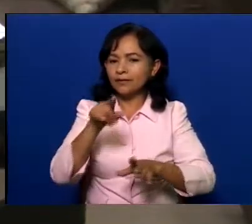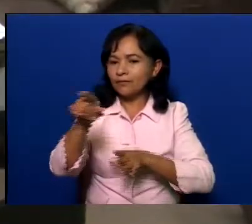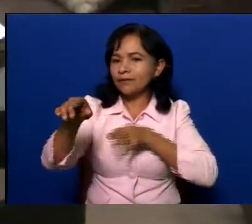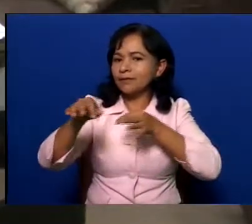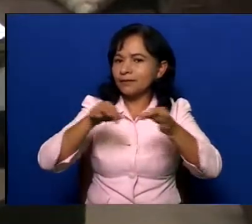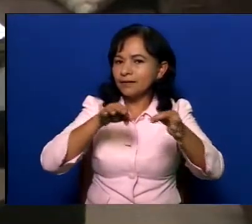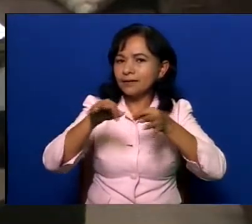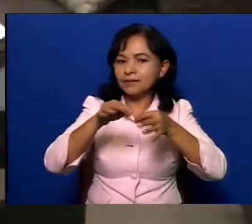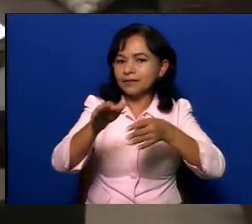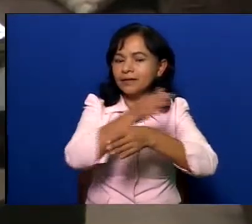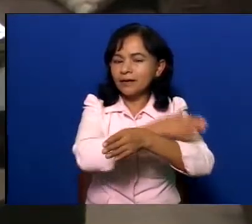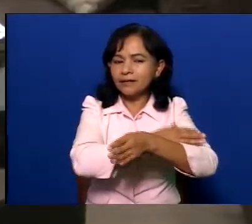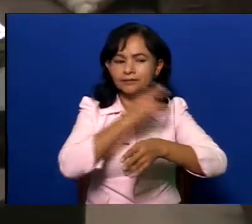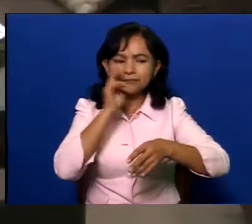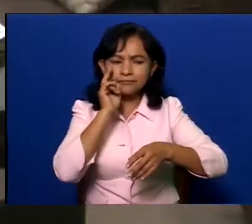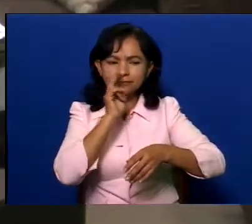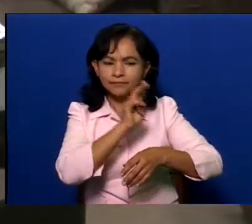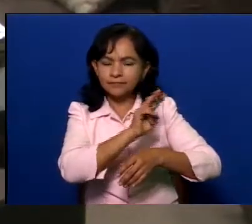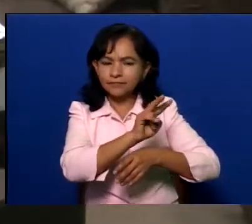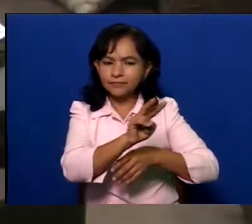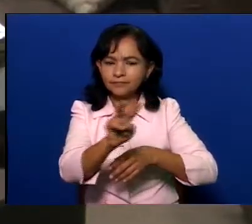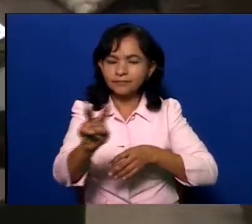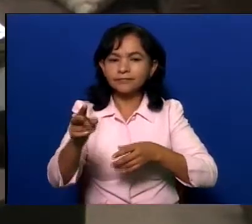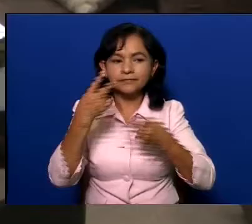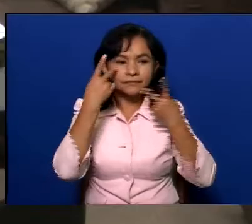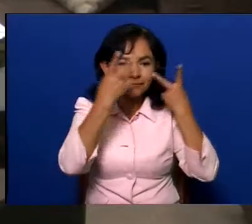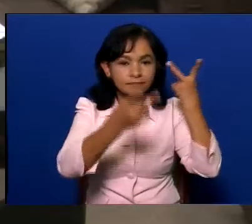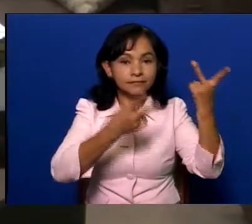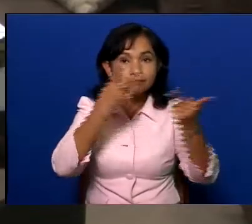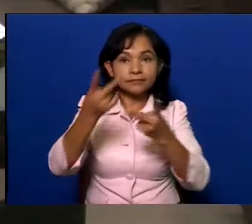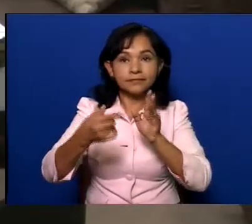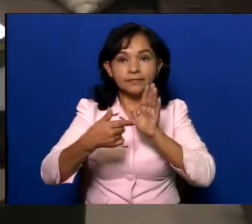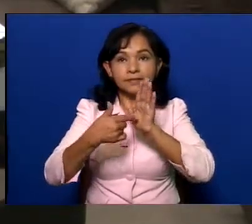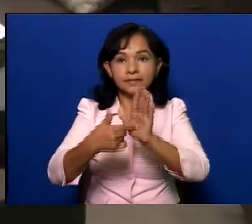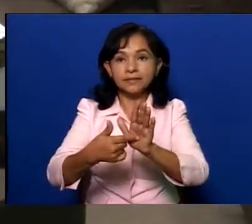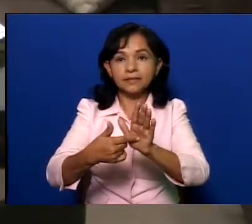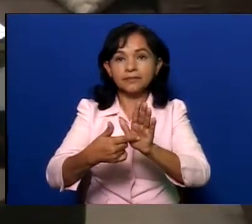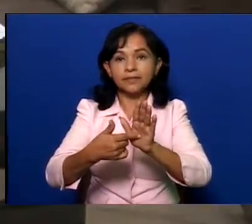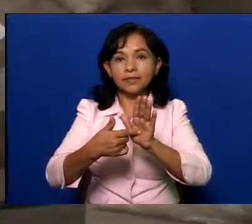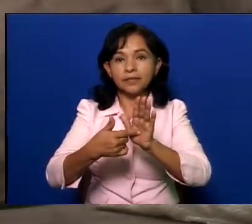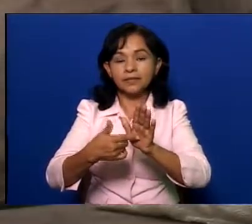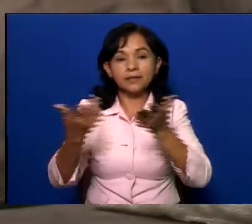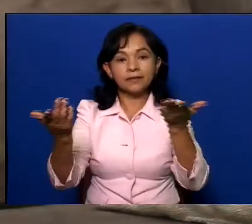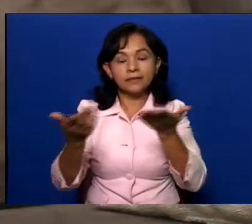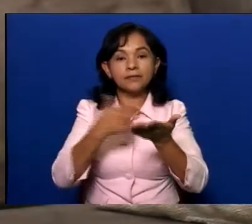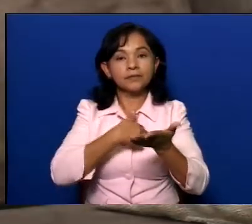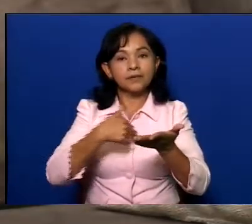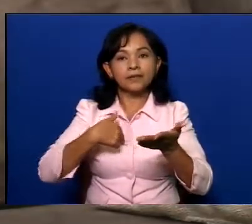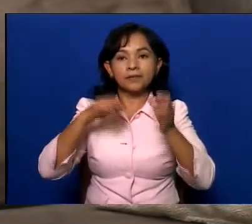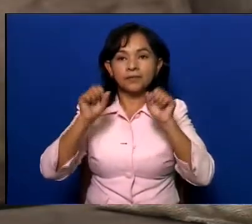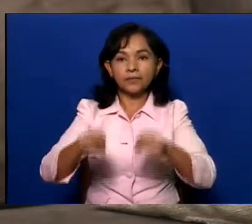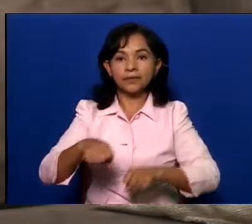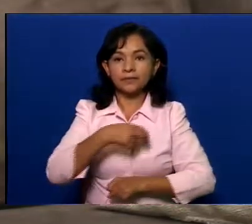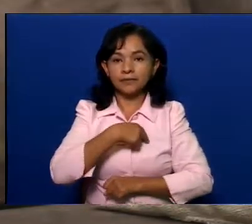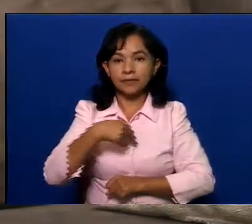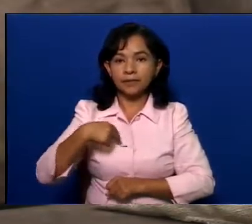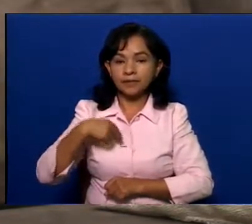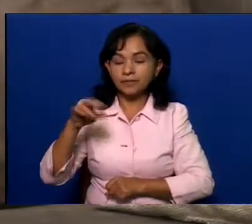grupo italiano, grupos norteamericanos de distintos países que están atendiendo